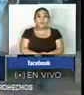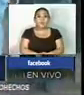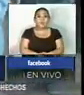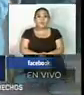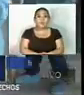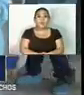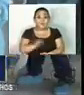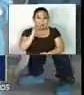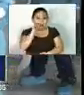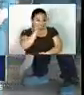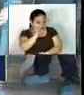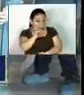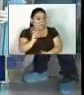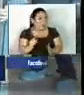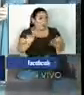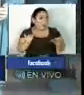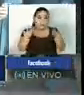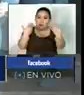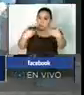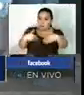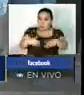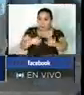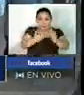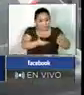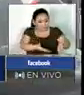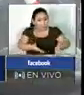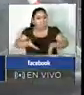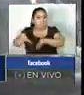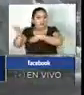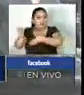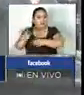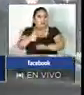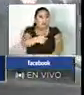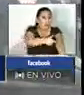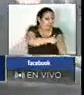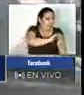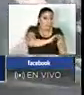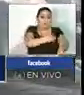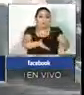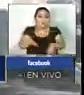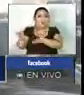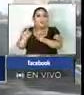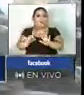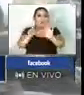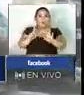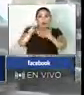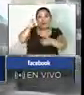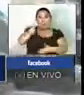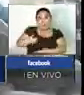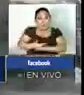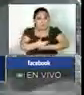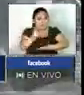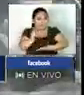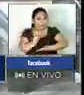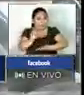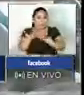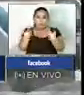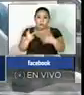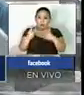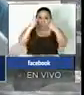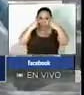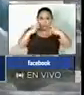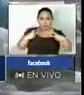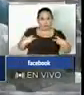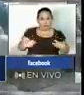De esta manera, fue dado de alta un bebé de 6 meses, luego de haber cumplido con su tratamiento respectivo